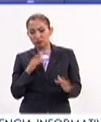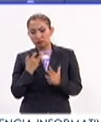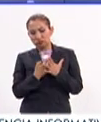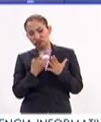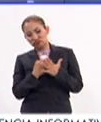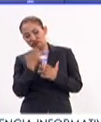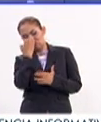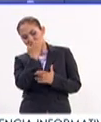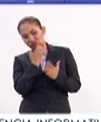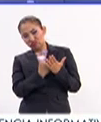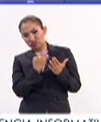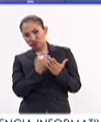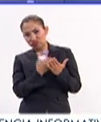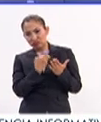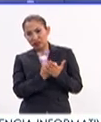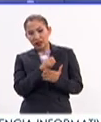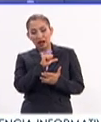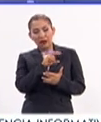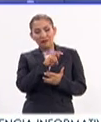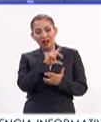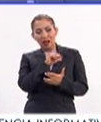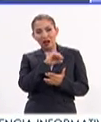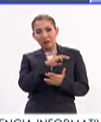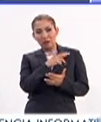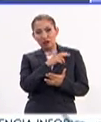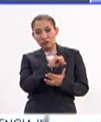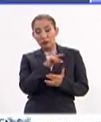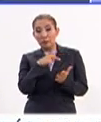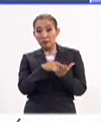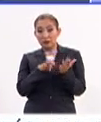crítico a partir de Ávila Camacho. Y en